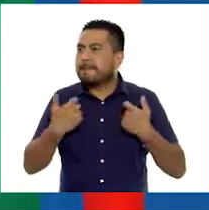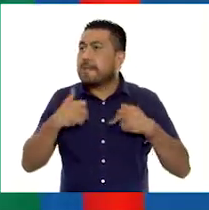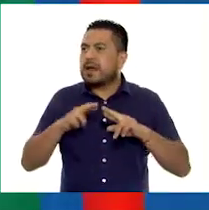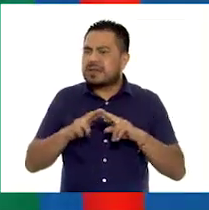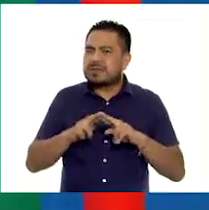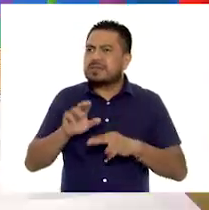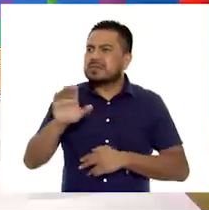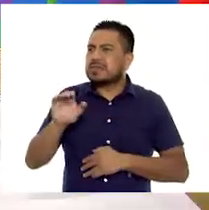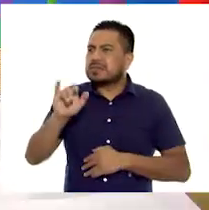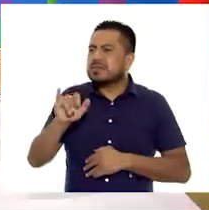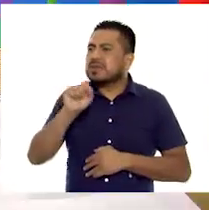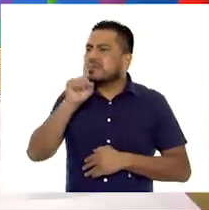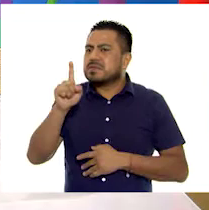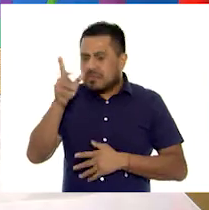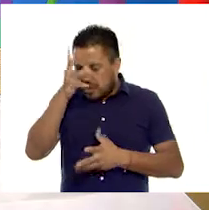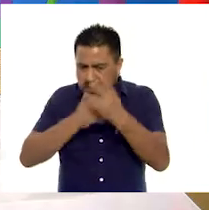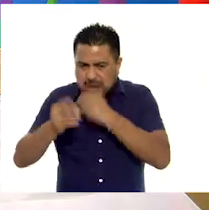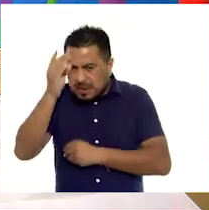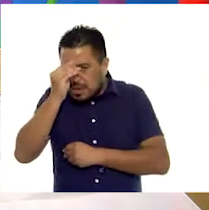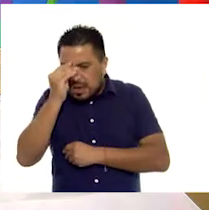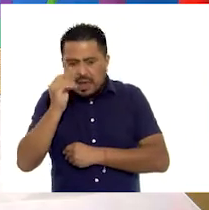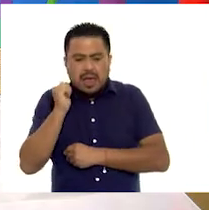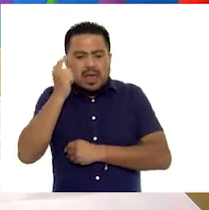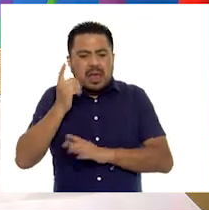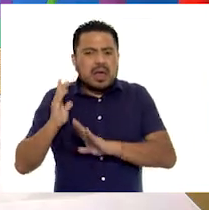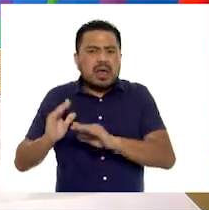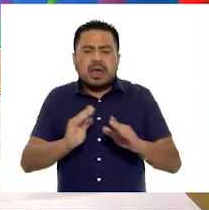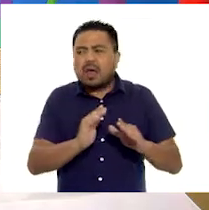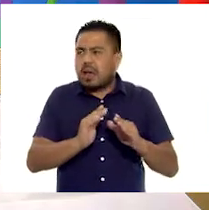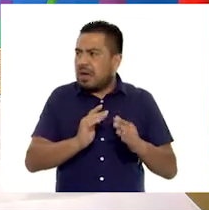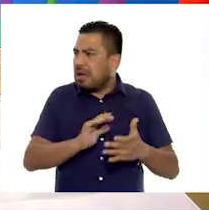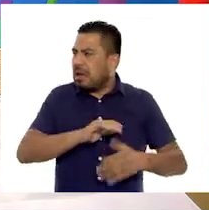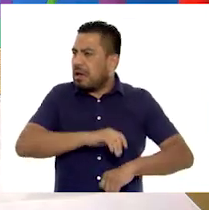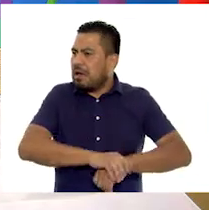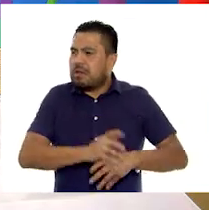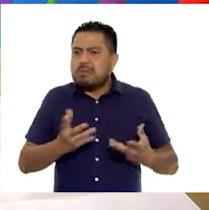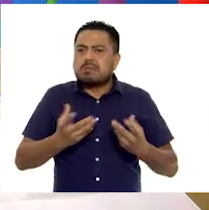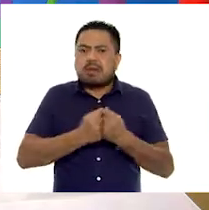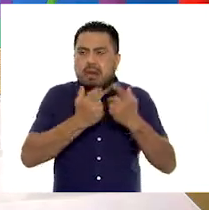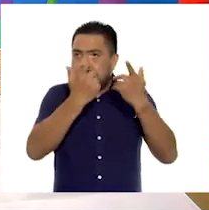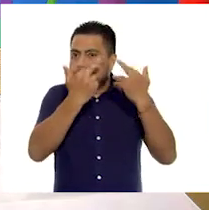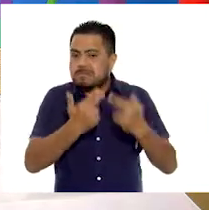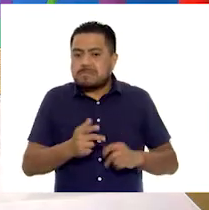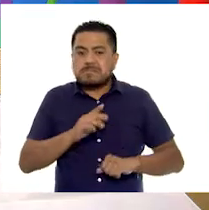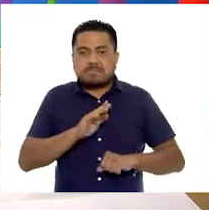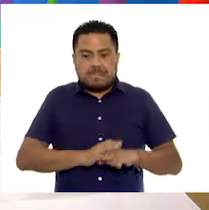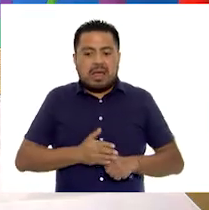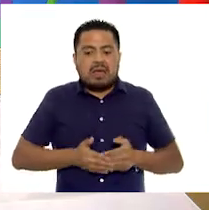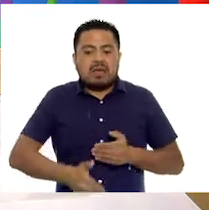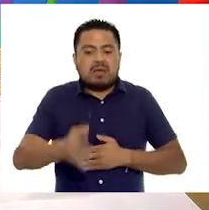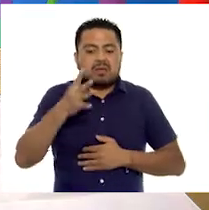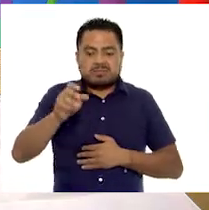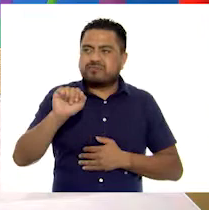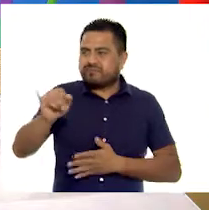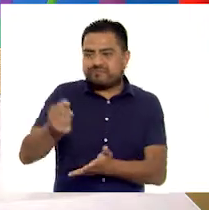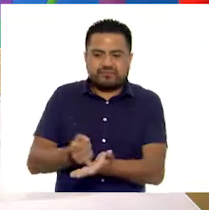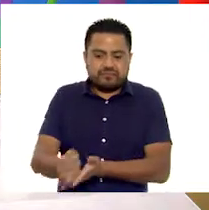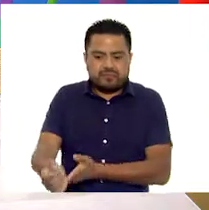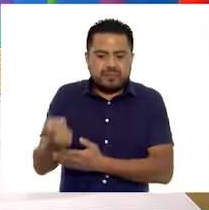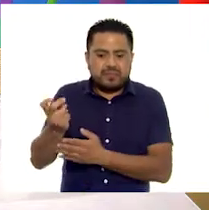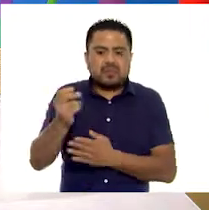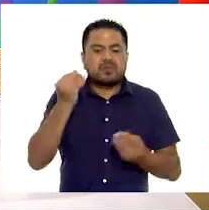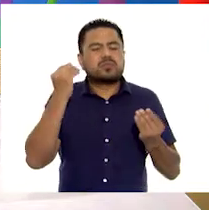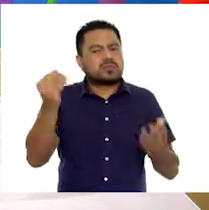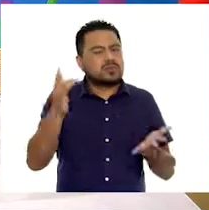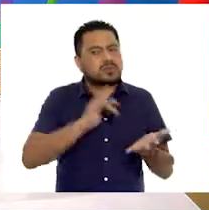también aprendimos que si construimos algo sin cimientos fuertes pues se va a derrumbar tarde o temprano definitivamente jenny así que